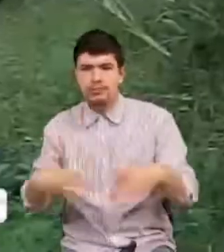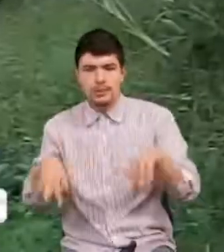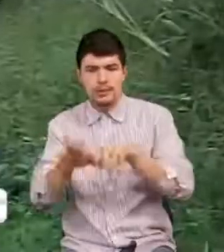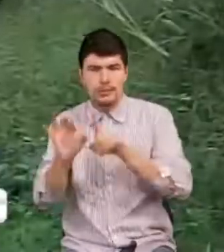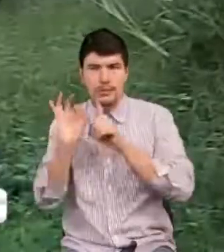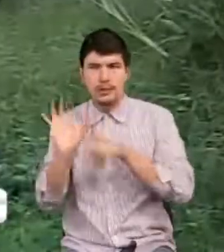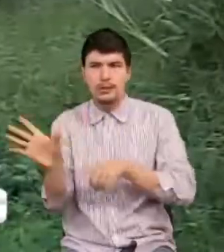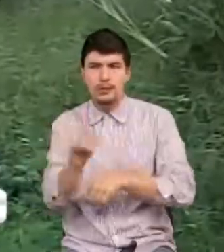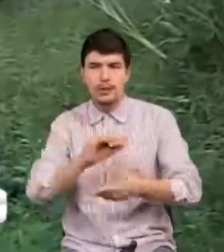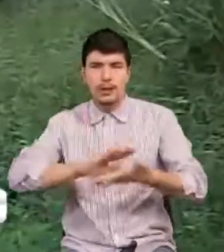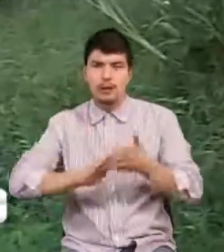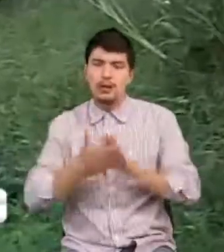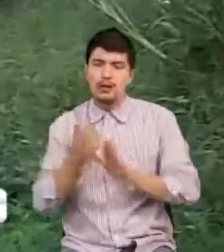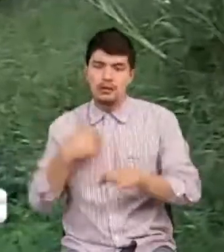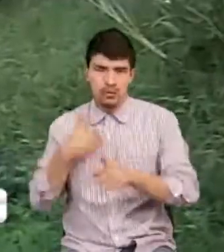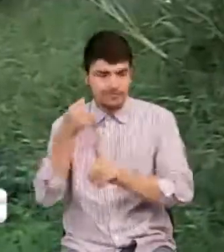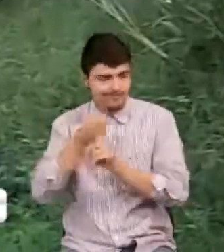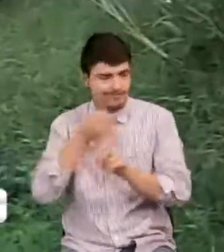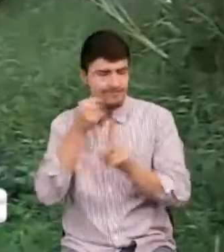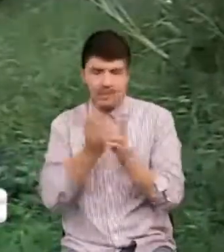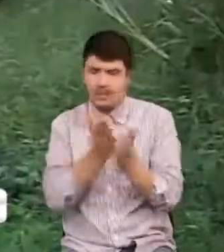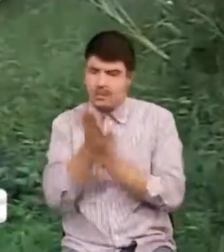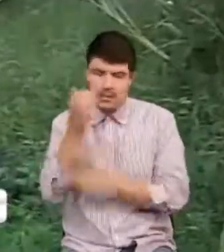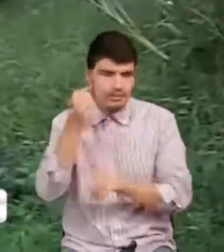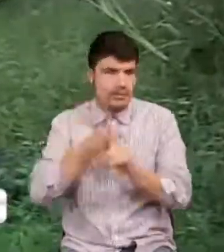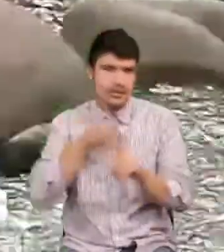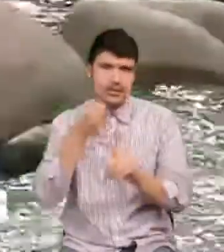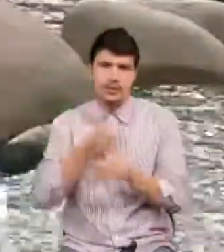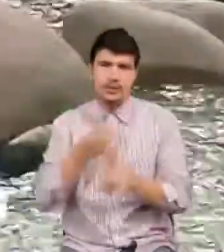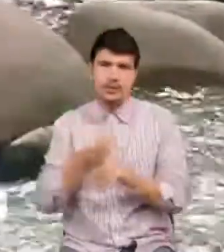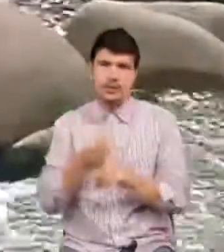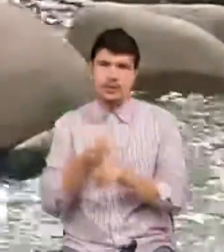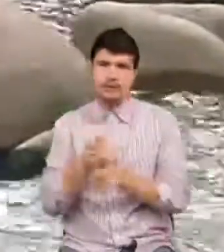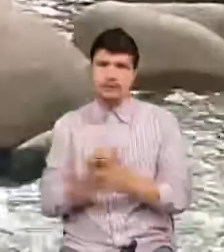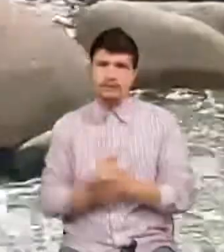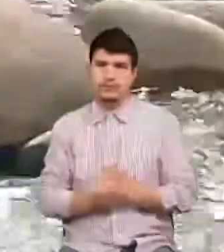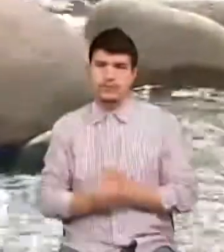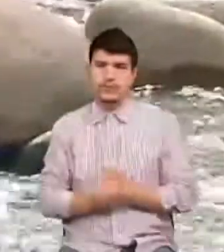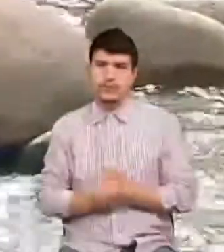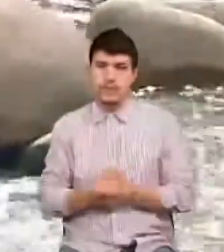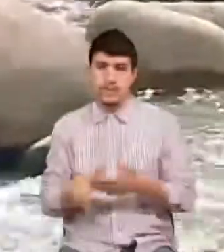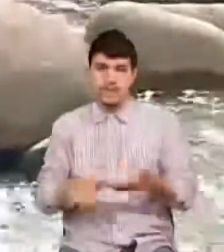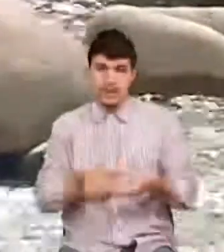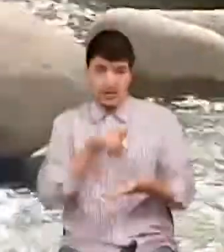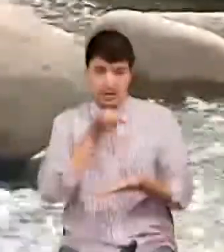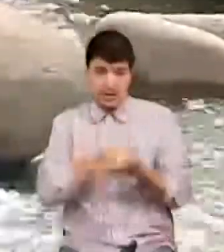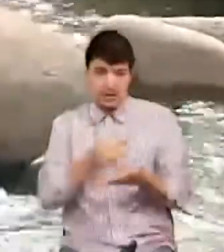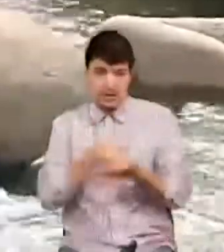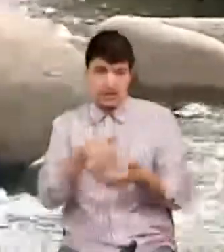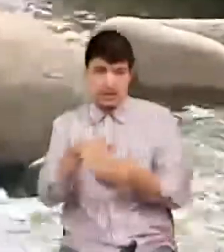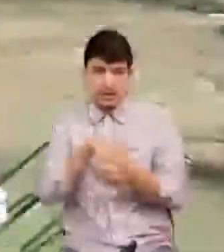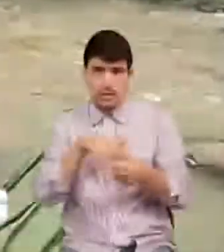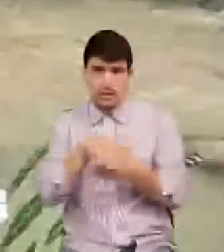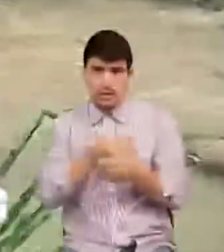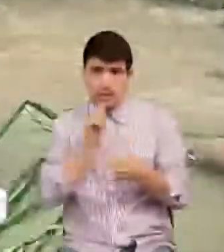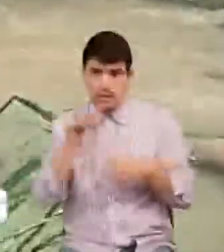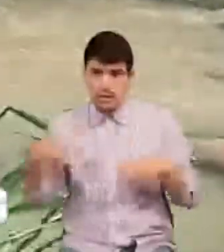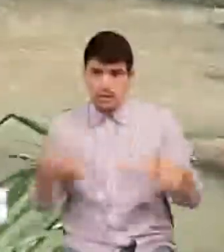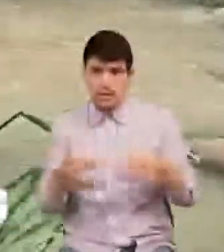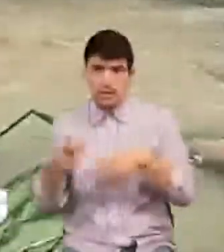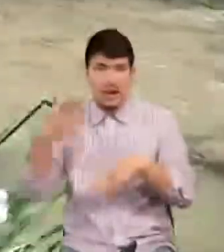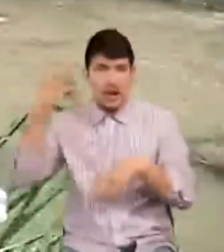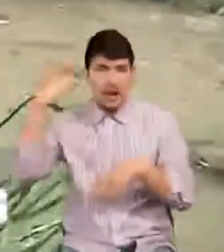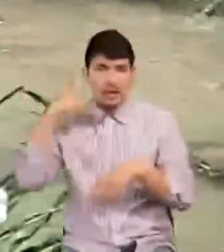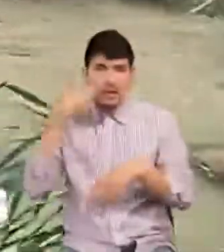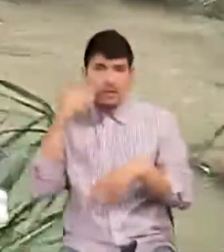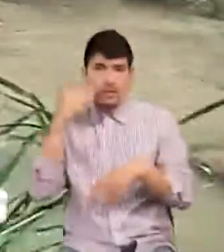dar. Vengo insistiendo y lo seguiré haciendo siempre. No es la misma situación en cuanto a los niveles de caudal la que se tuvo cuando